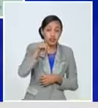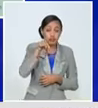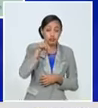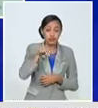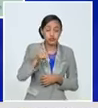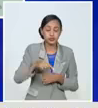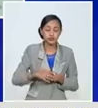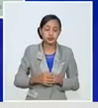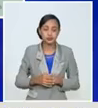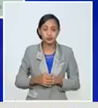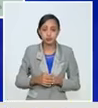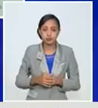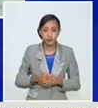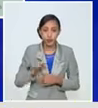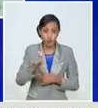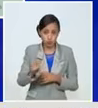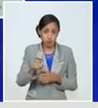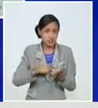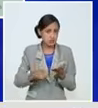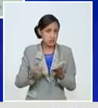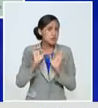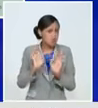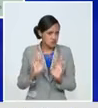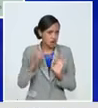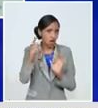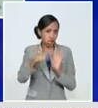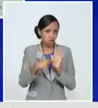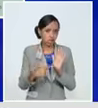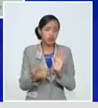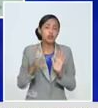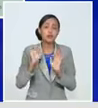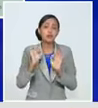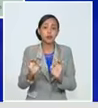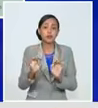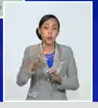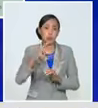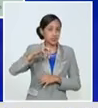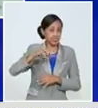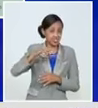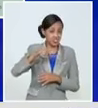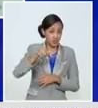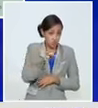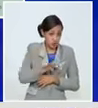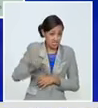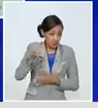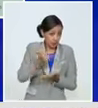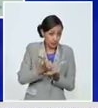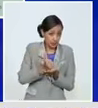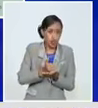las últimas semanas, Pinar del Río con el mayor número, 27.